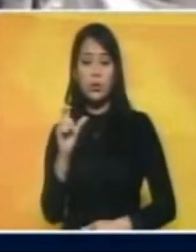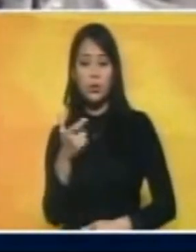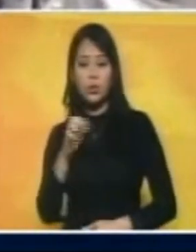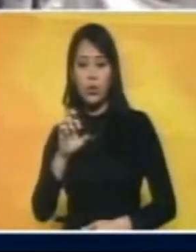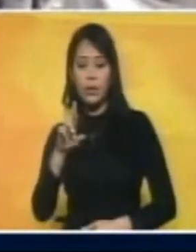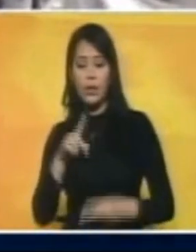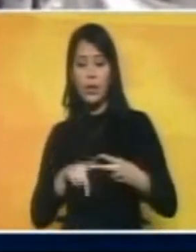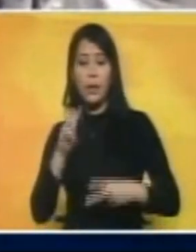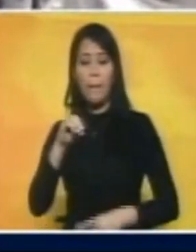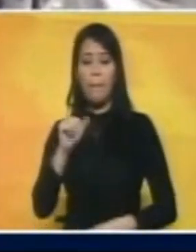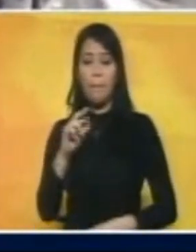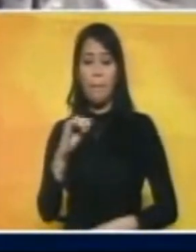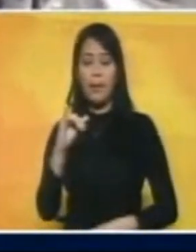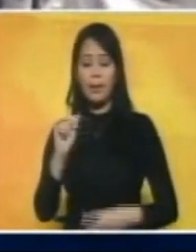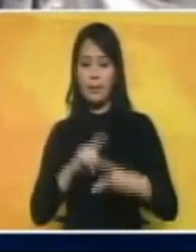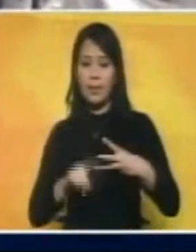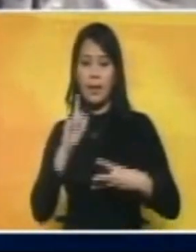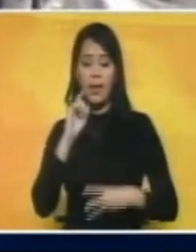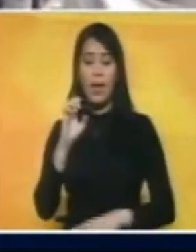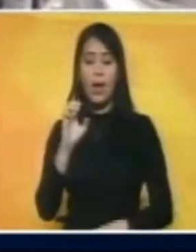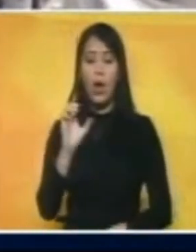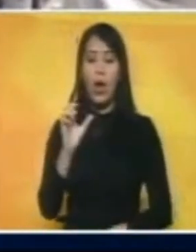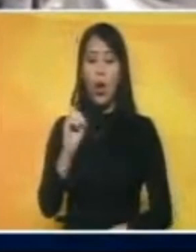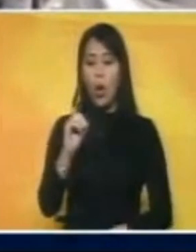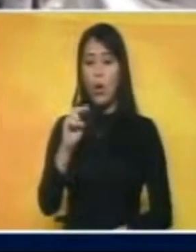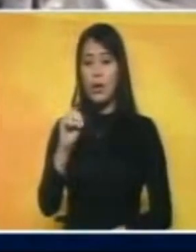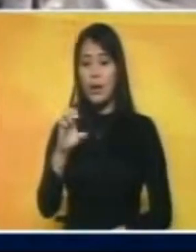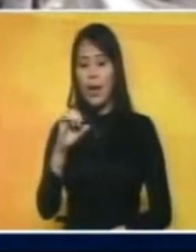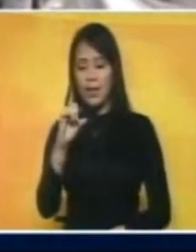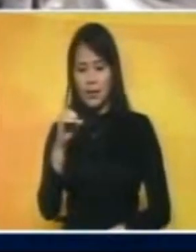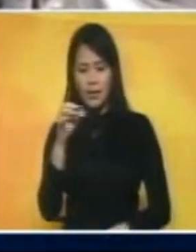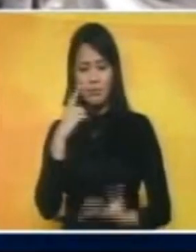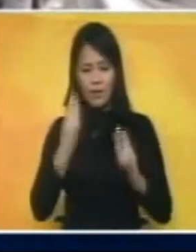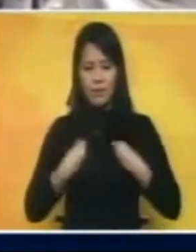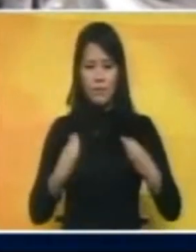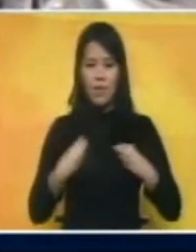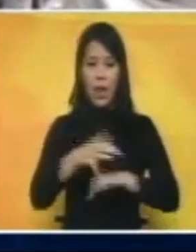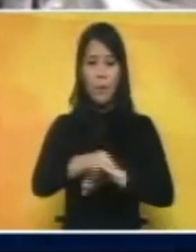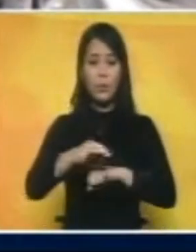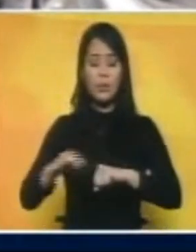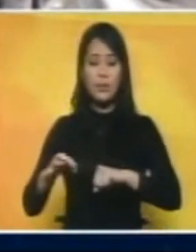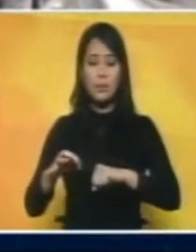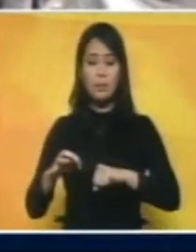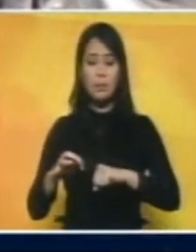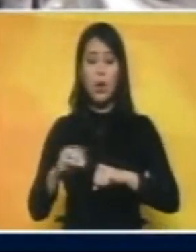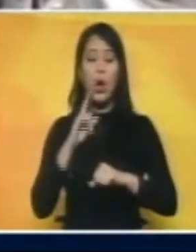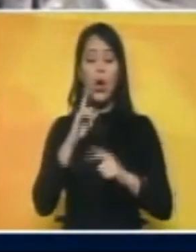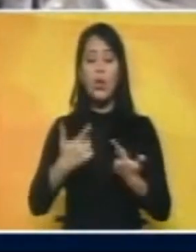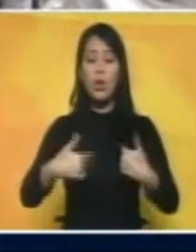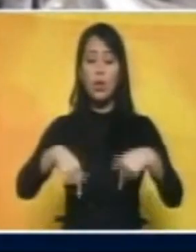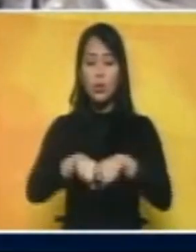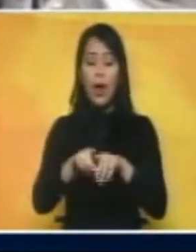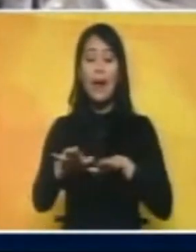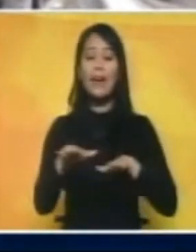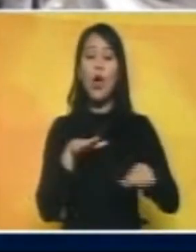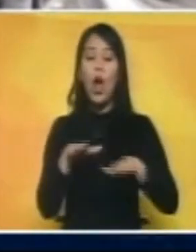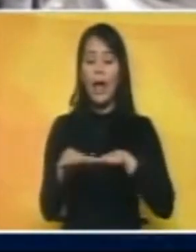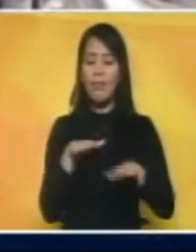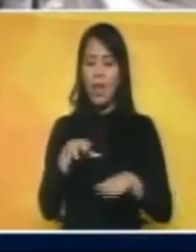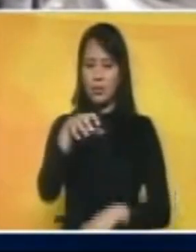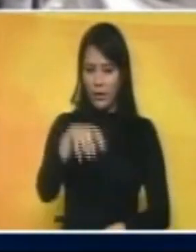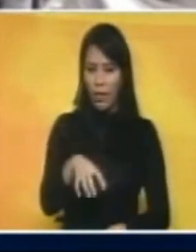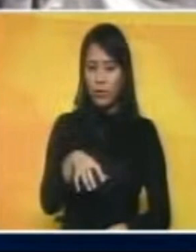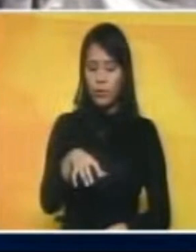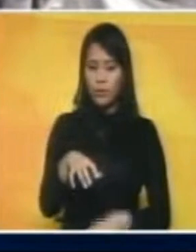Caicedo, María López y Oneidis Naspes, residían en el municipio Anzuategui del estado Cojedes, específicamente